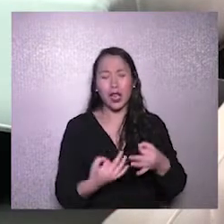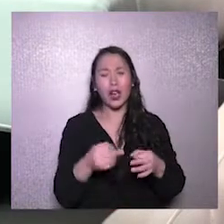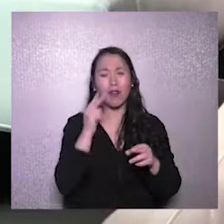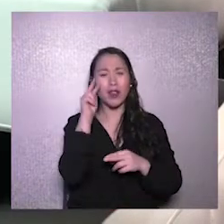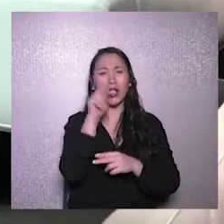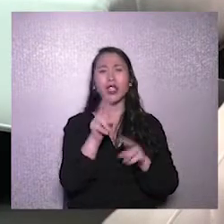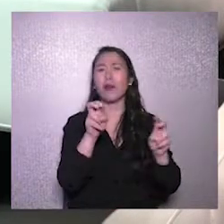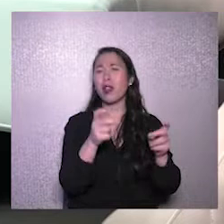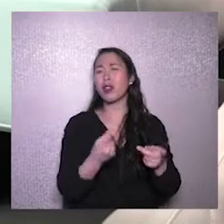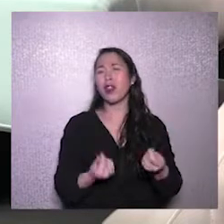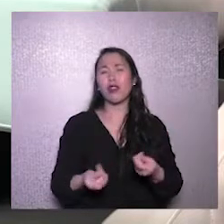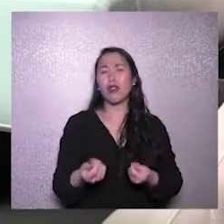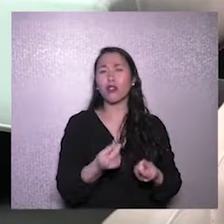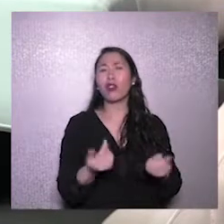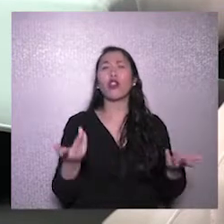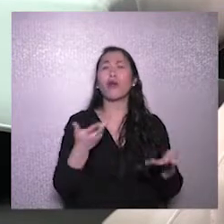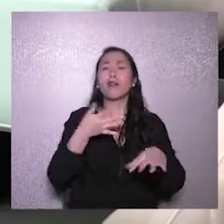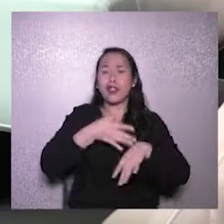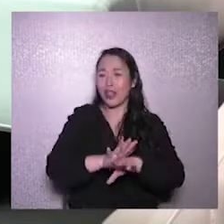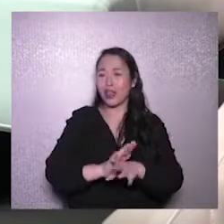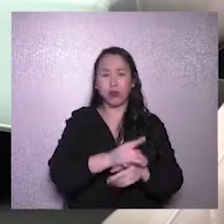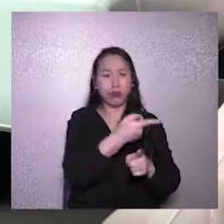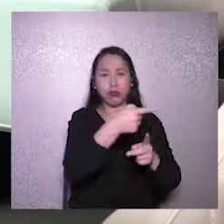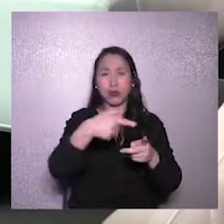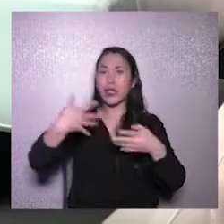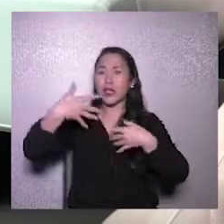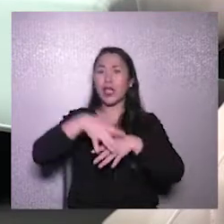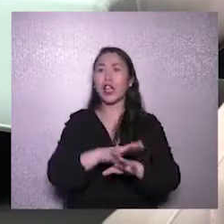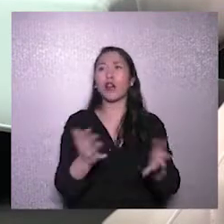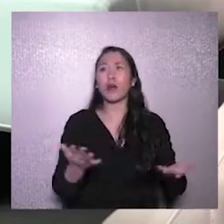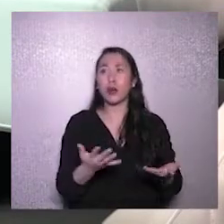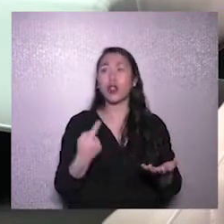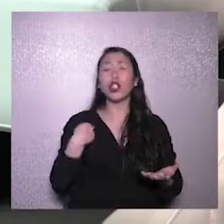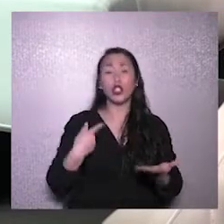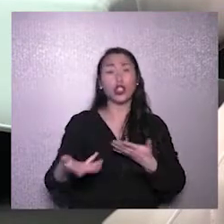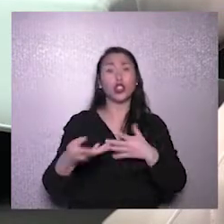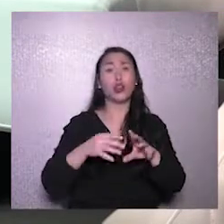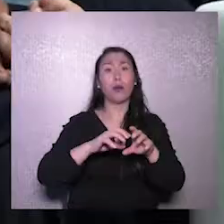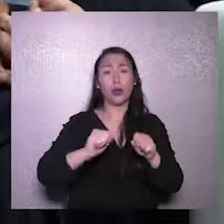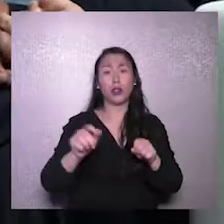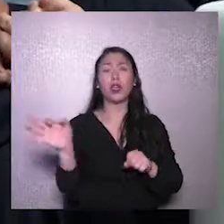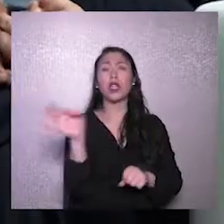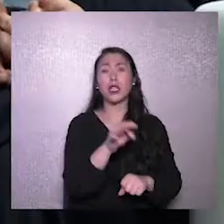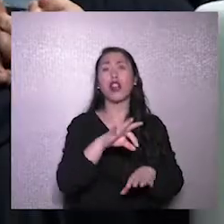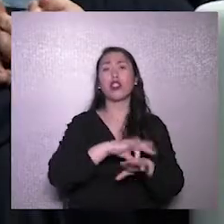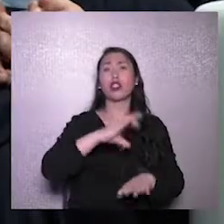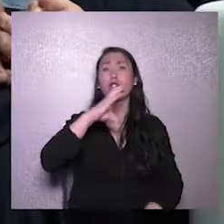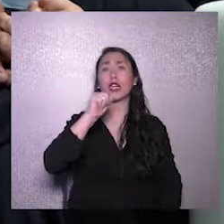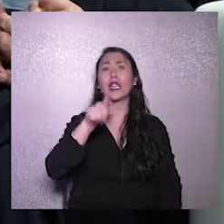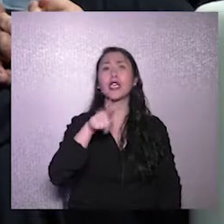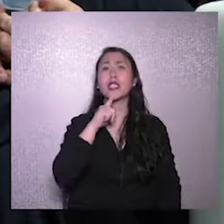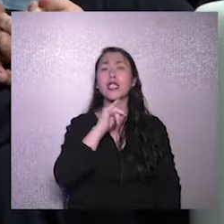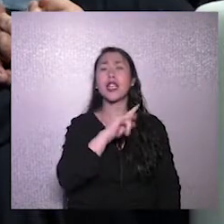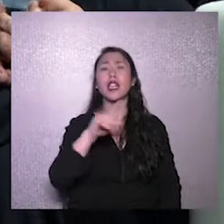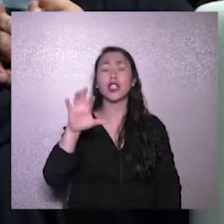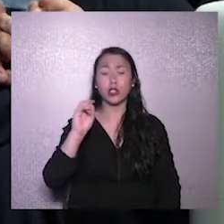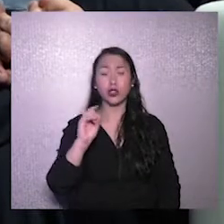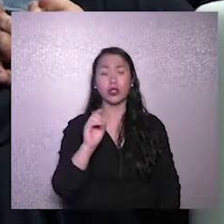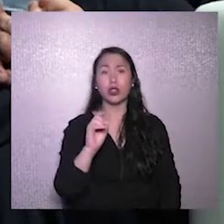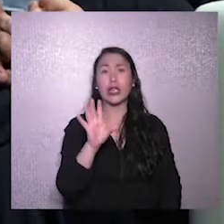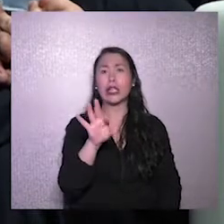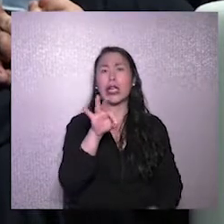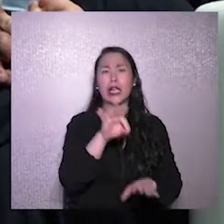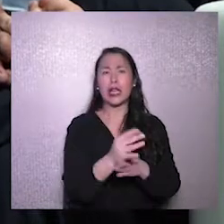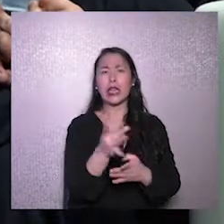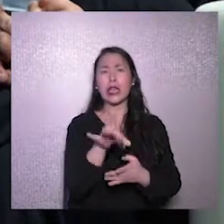etcétera. ¿Cómo se integra todo esto? Yo comparto lo que decía el doctor Castillo. Yo creo que en el diagnóstico en